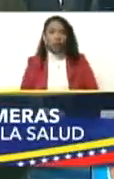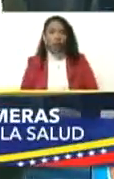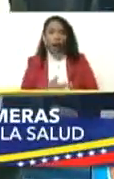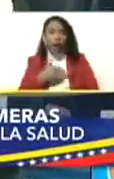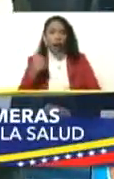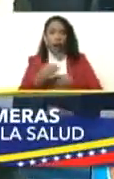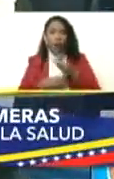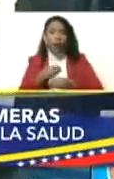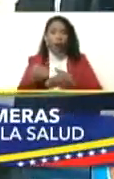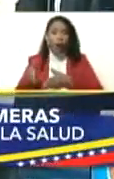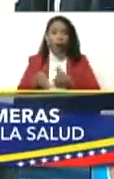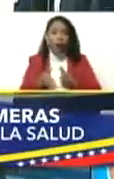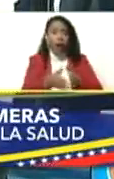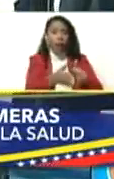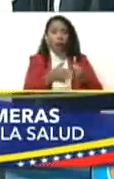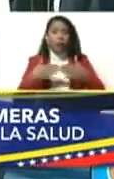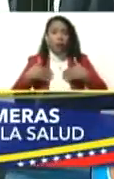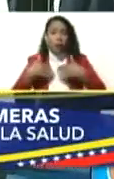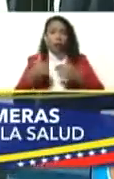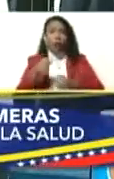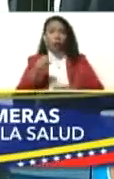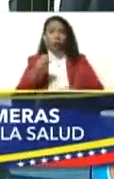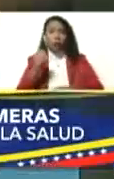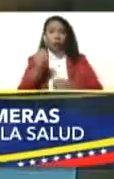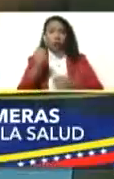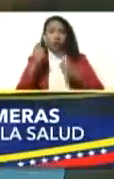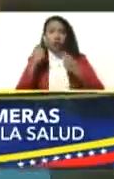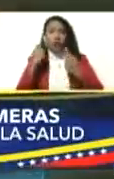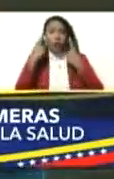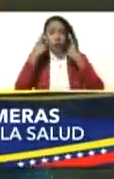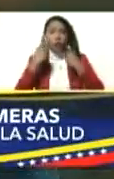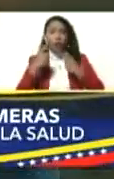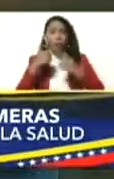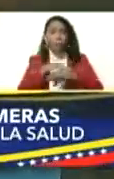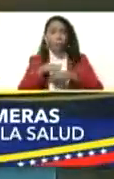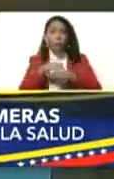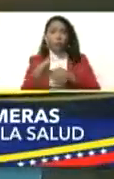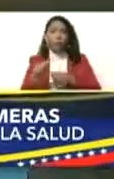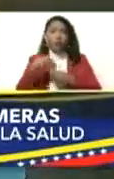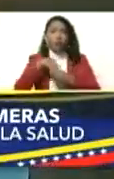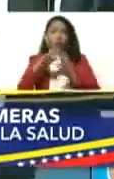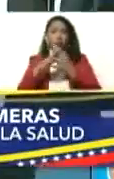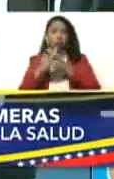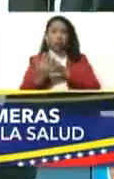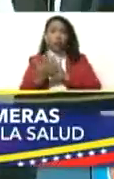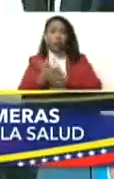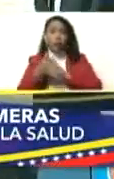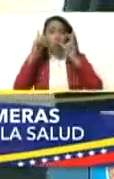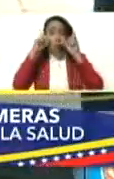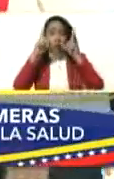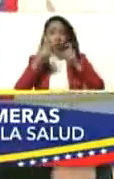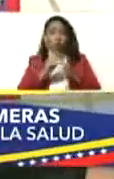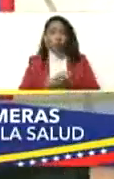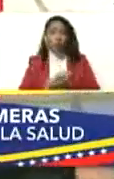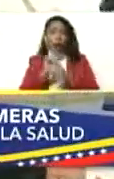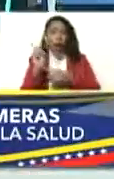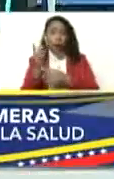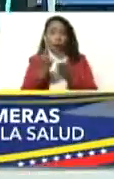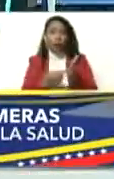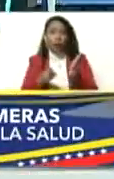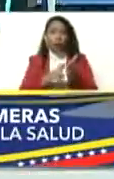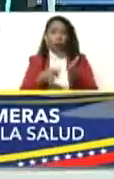camino de un sistema público de salud de alta calidad a través de la misión Barrio Adentro, tenemos que formar a los profesionales. Esto lo ha reiterado el